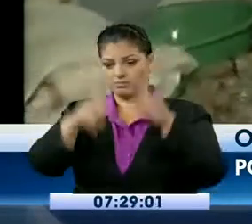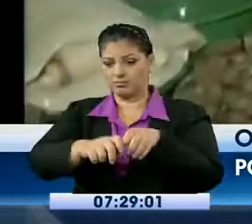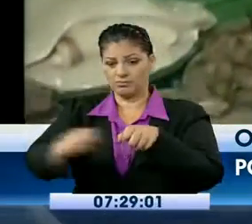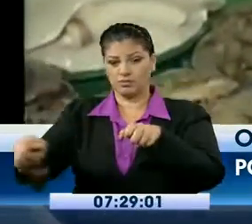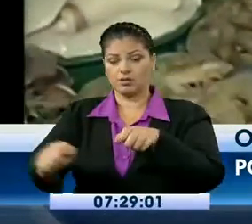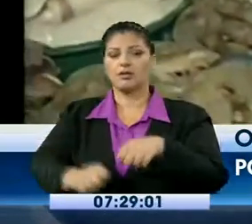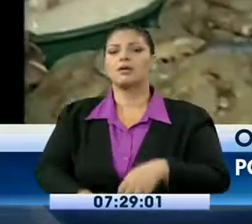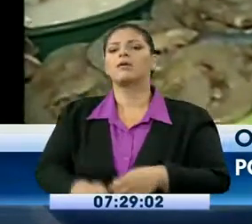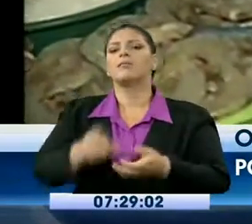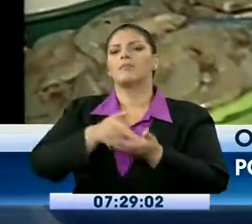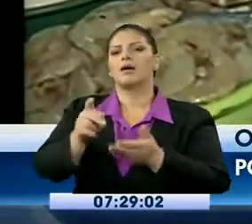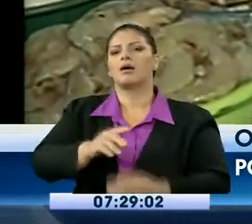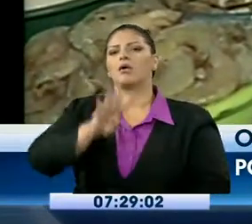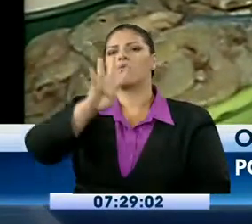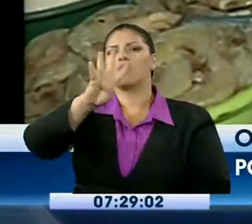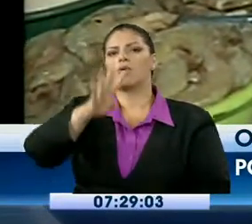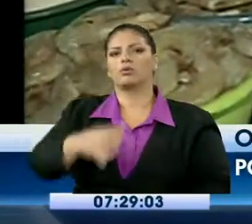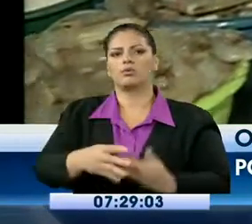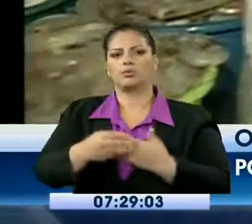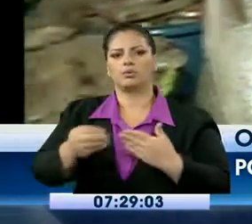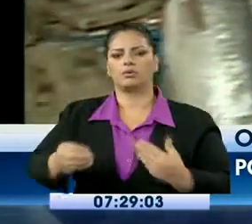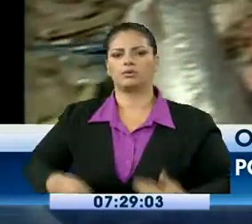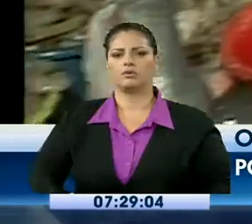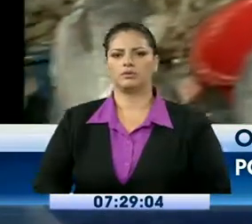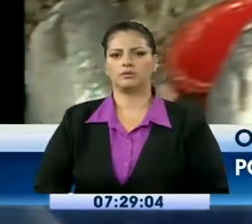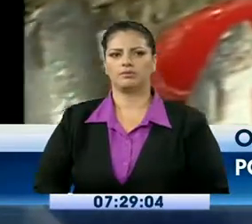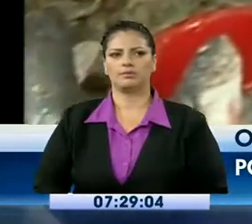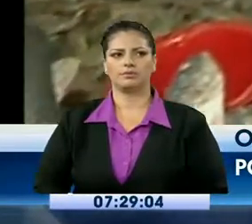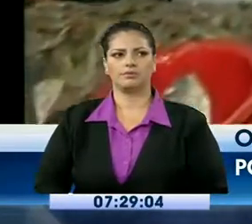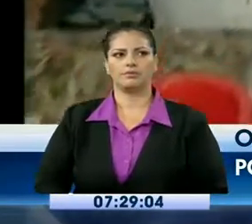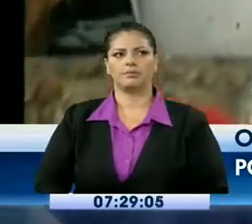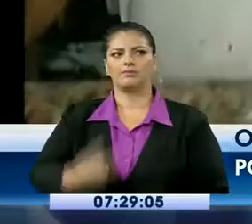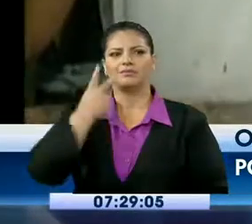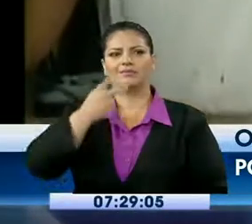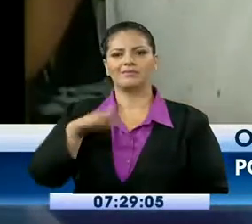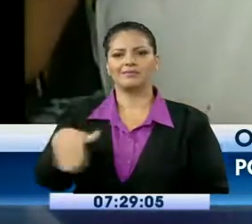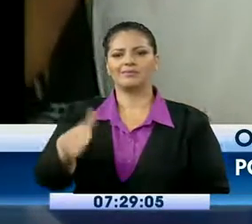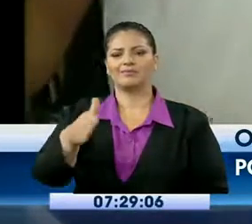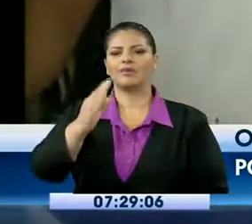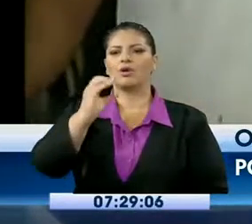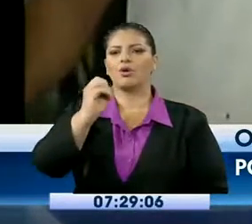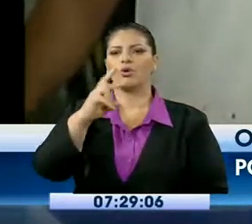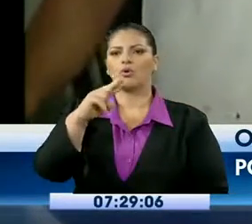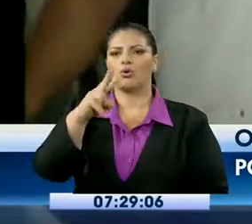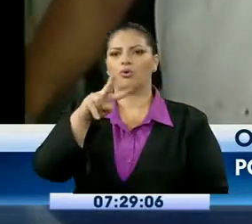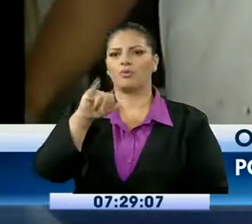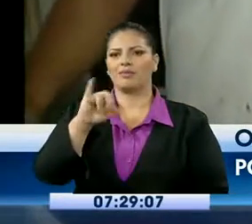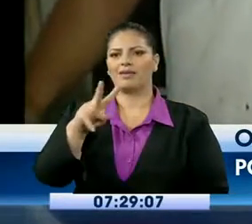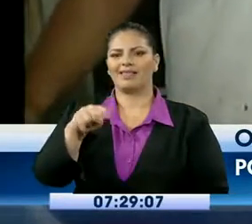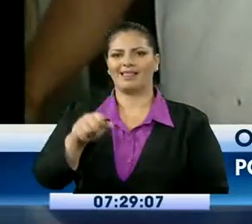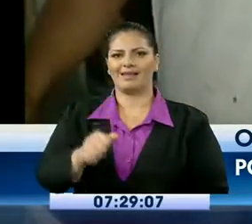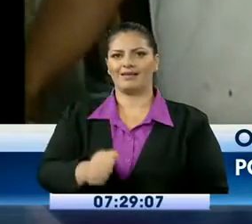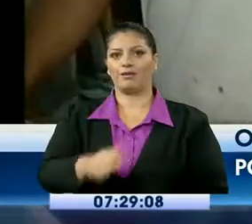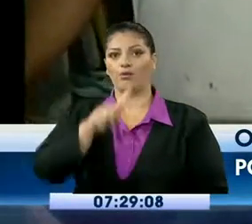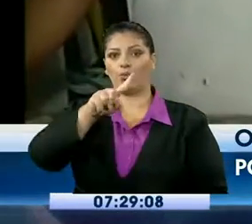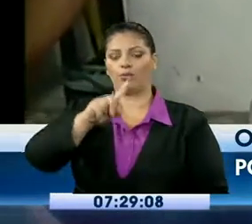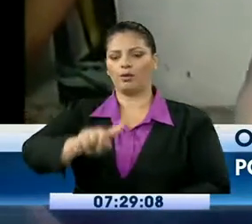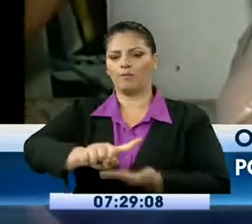¿Esto qué otro mariscos ofrece? Aquí tengo filete de corvina. ¿Cómo? A $2.50 la